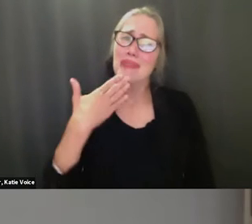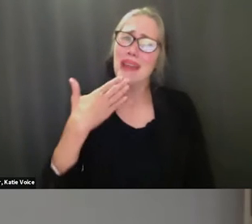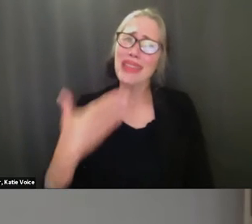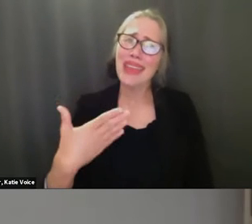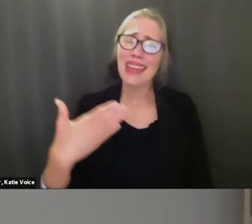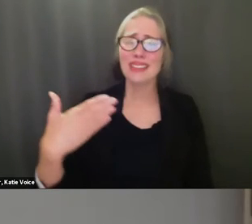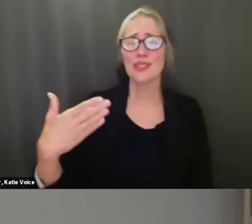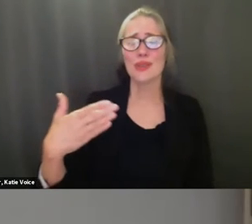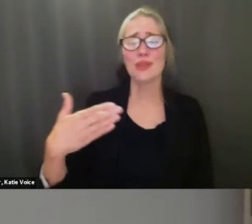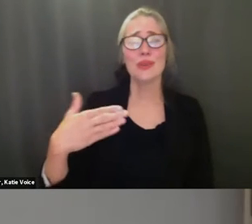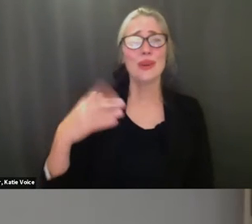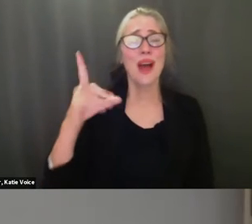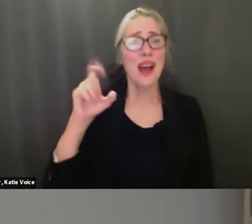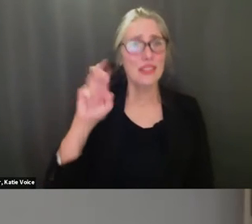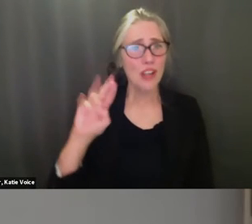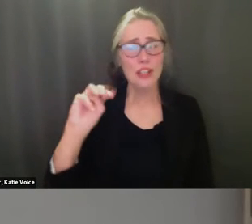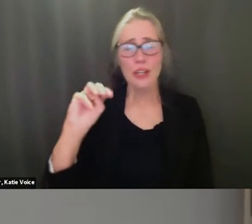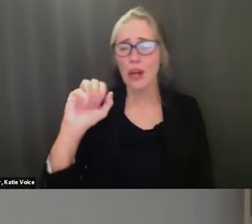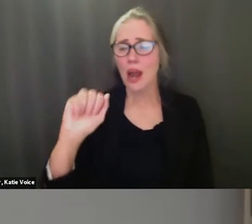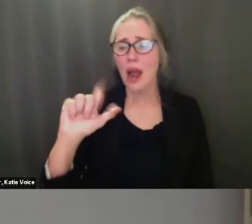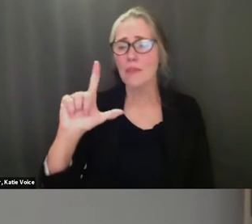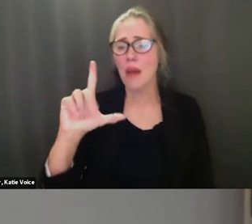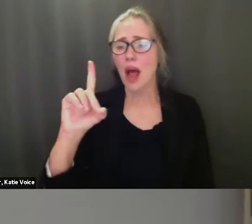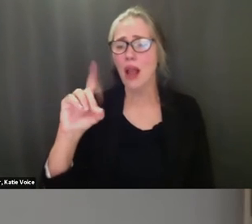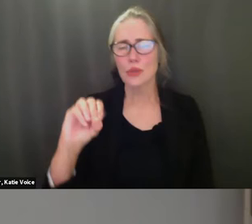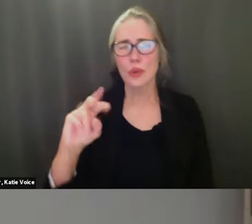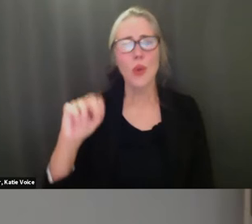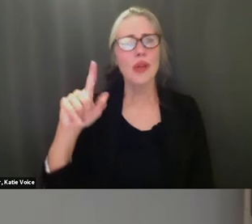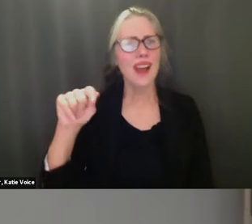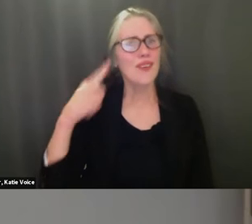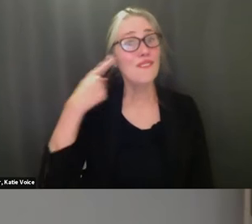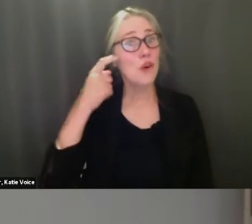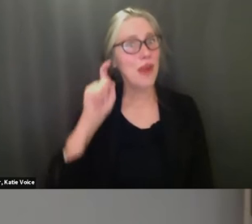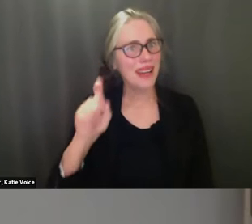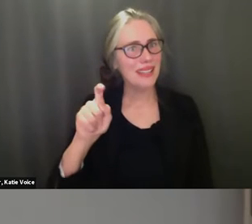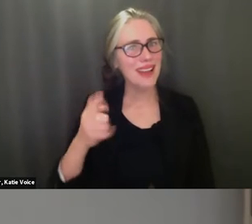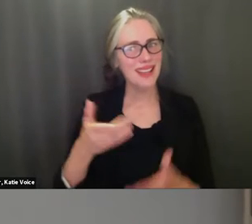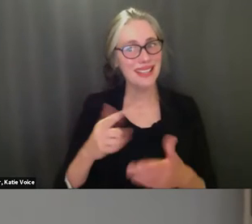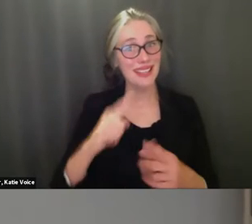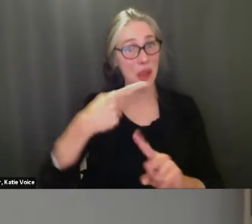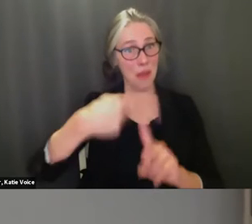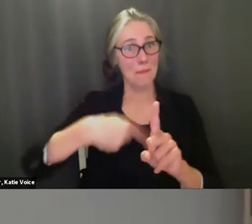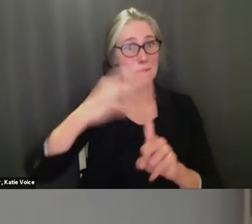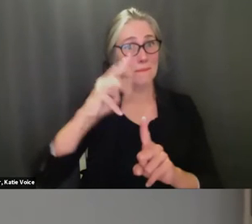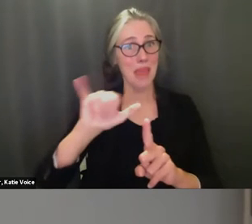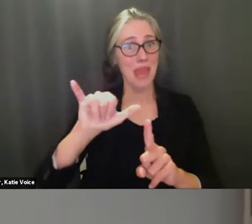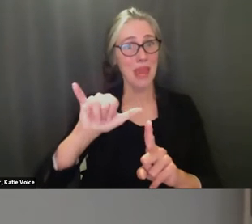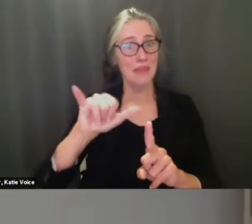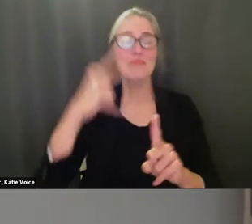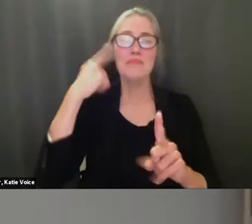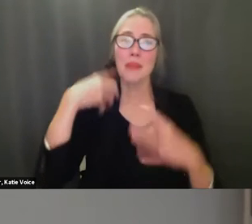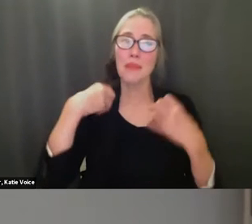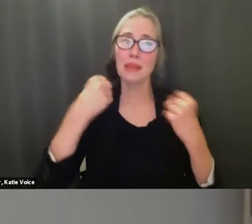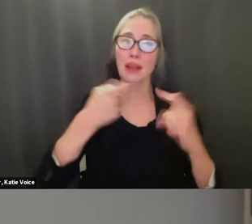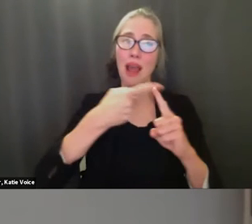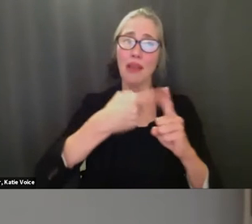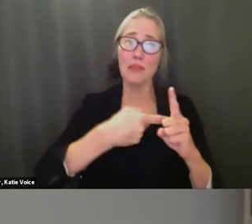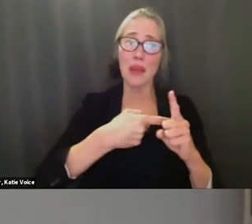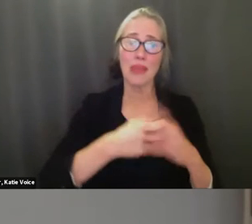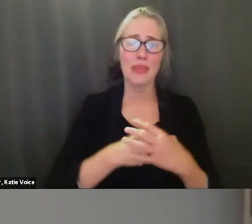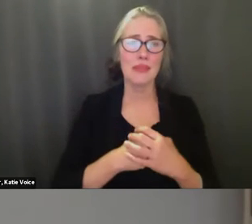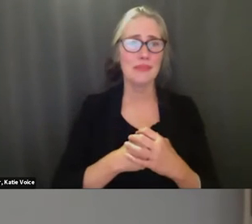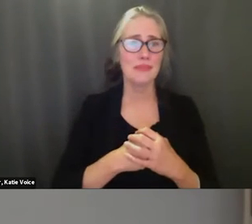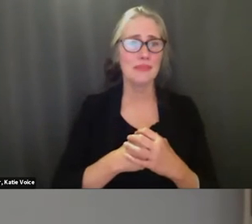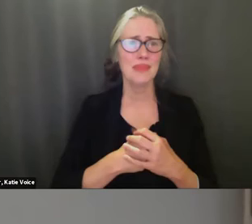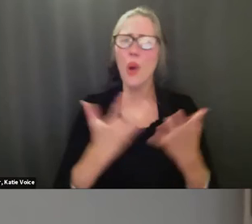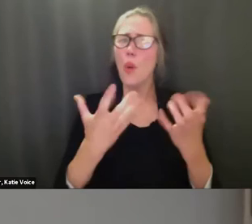mis gracias a la doctora Maldonado por reconocer al mes de la salud mental en mayo. No es hasta que la salud mental